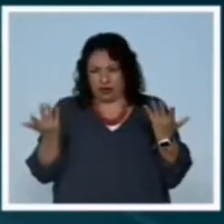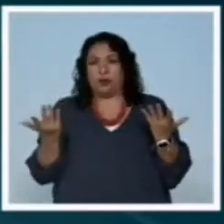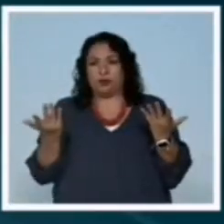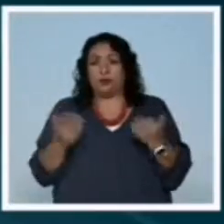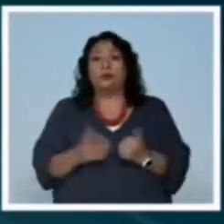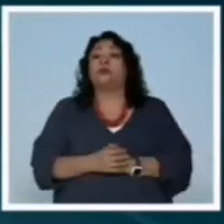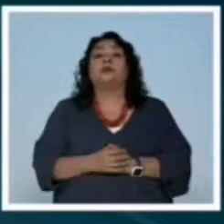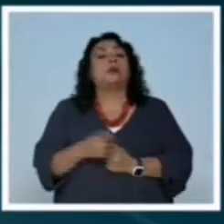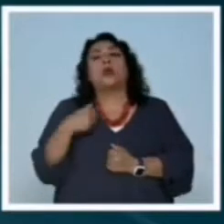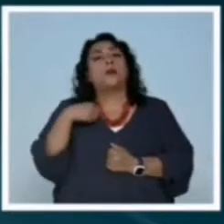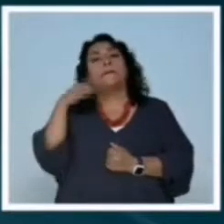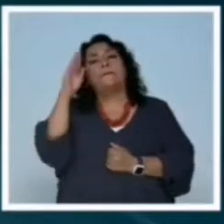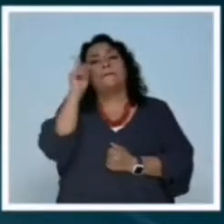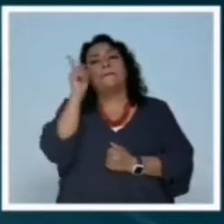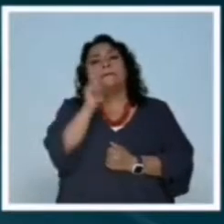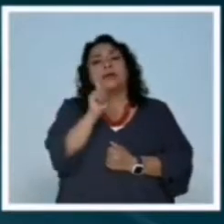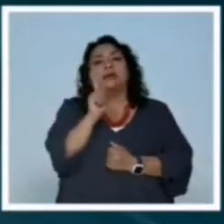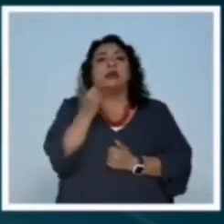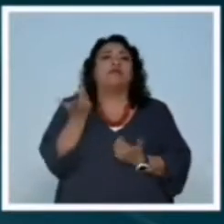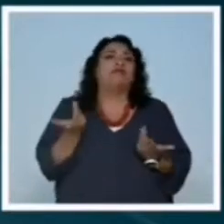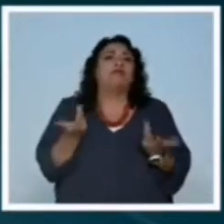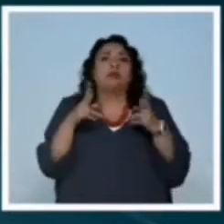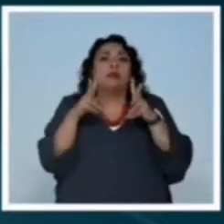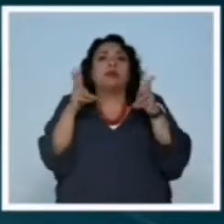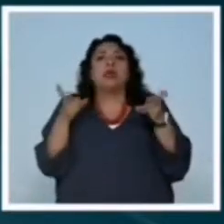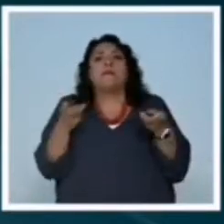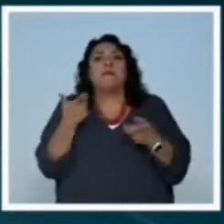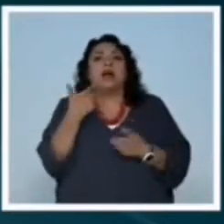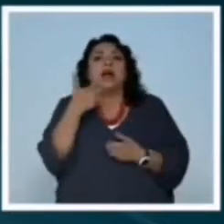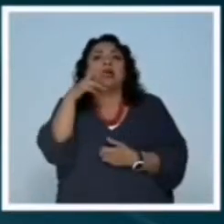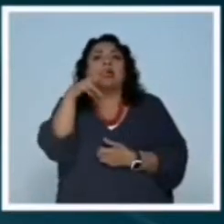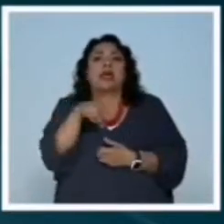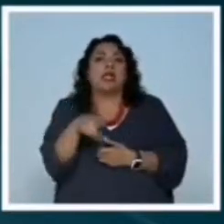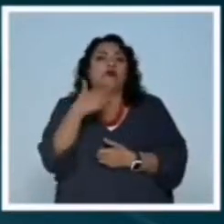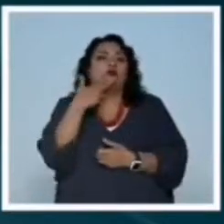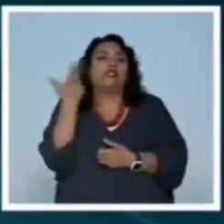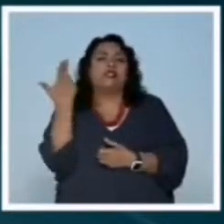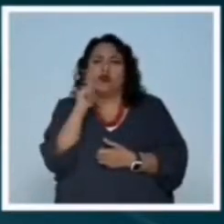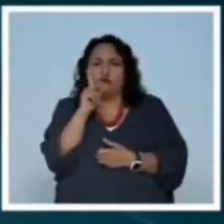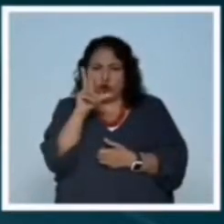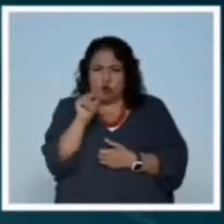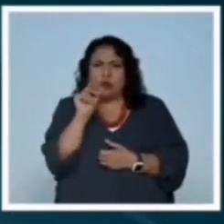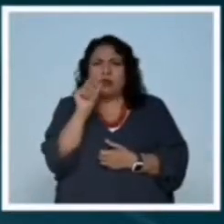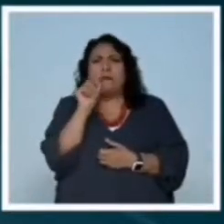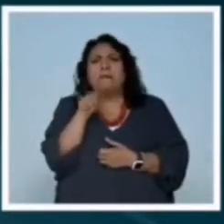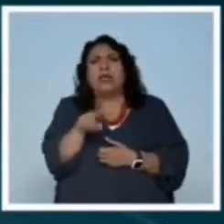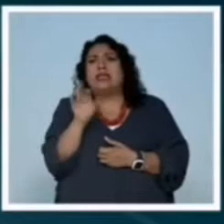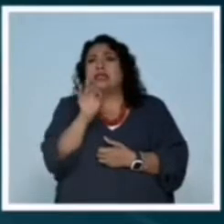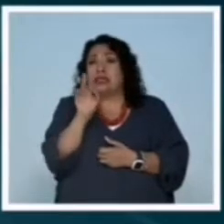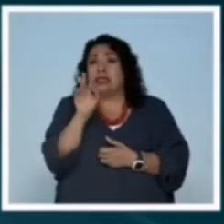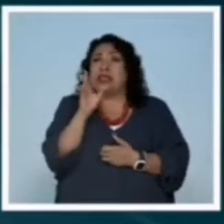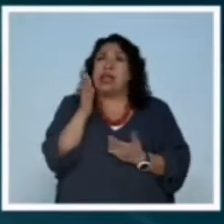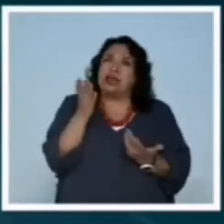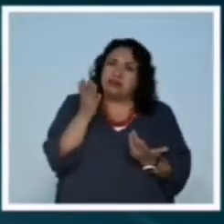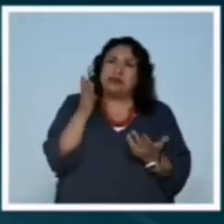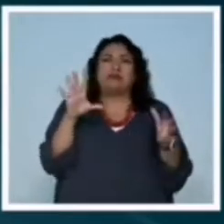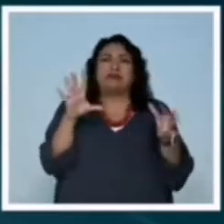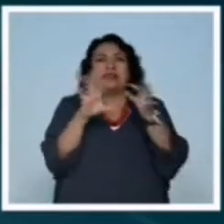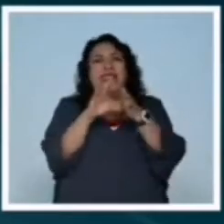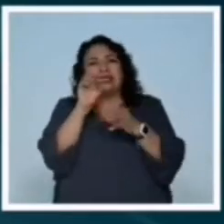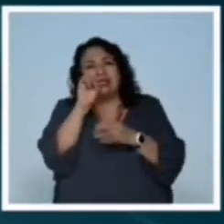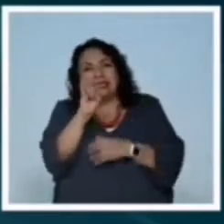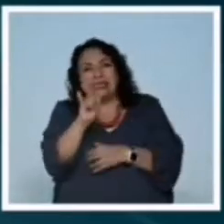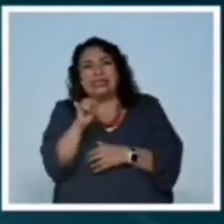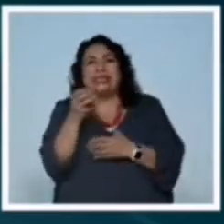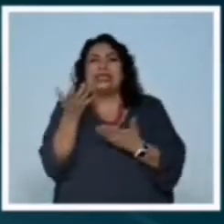no pensaríamos en que es una cuestión genética o su suicidio tal cual no es genético puede que esté asociado